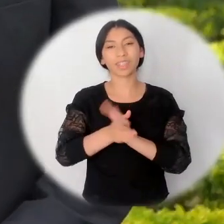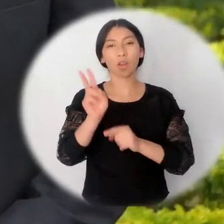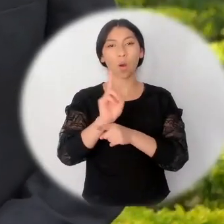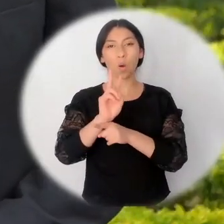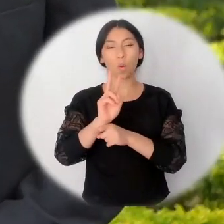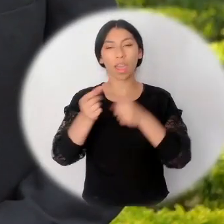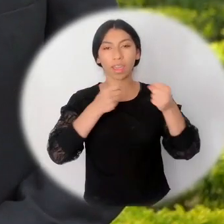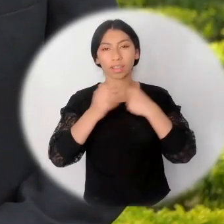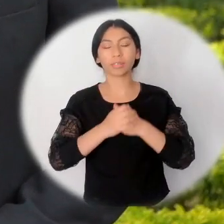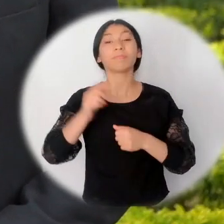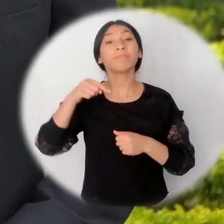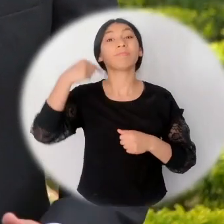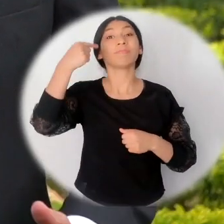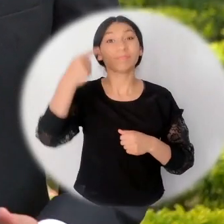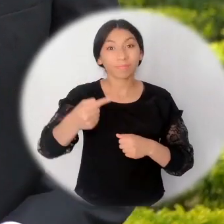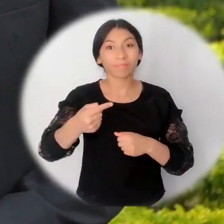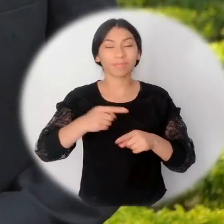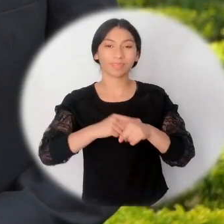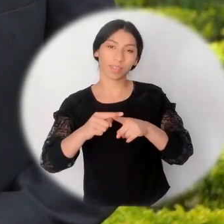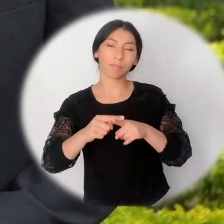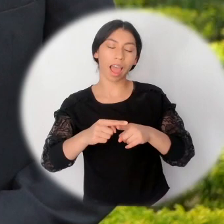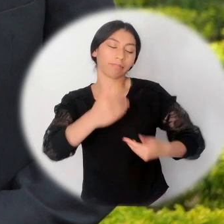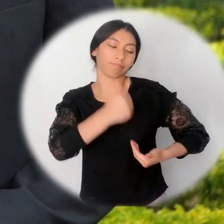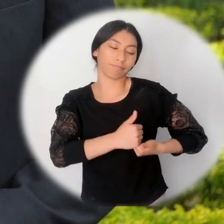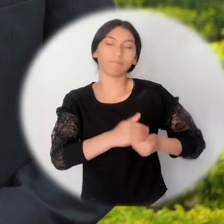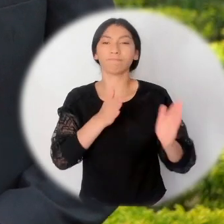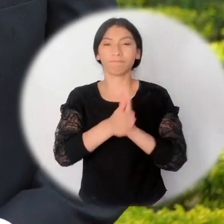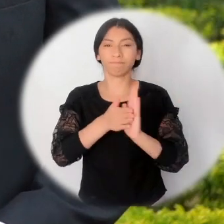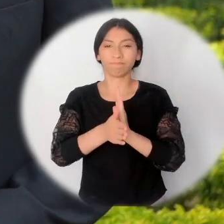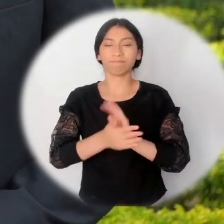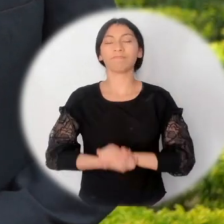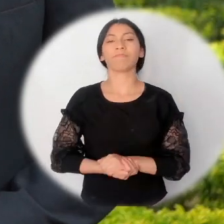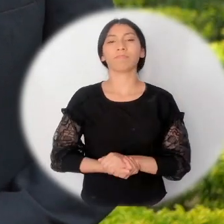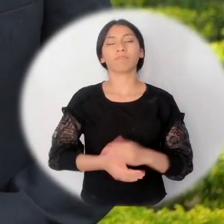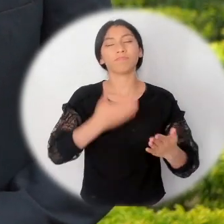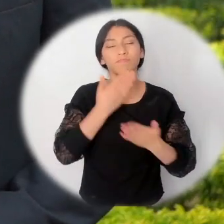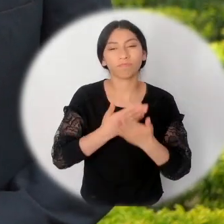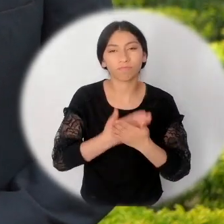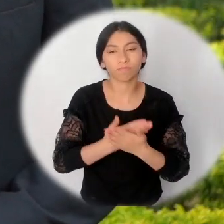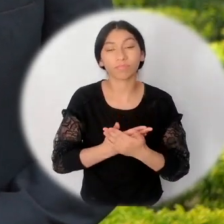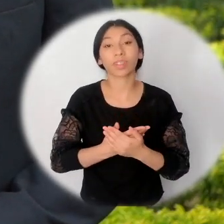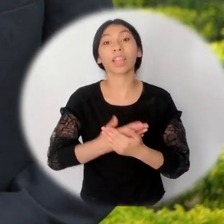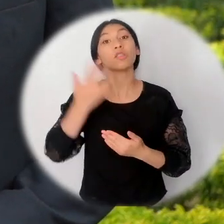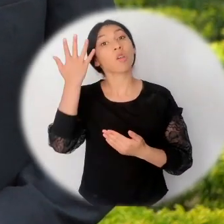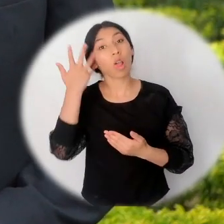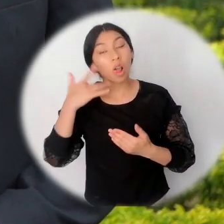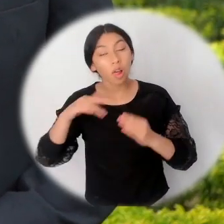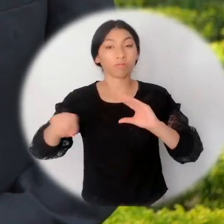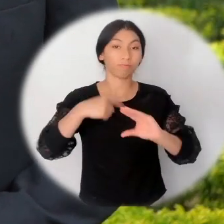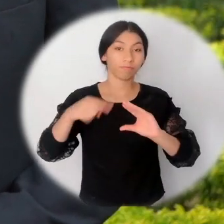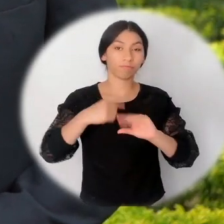Hasta aquí el informativo UV Noticias. La próxima semana regresamos con el recuento de toda la actividad en la agenda noticiosa de la unidad.